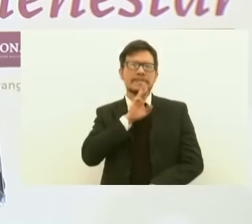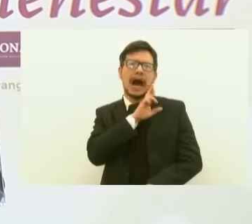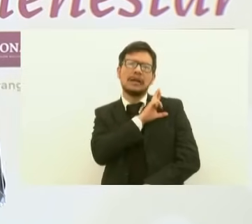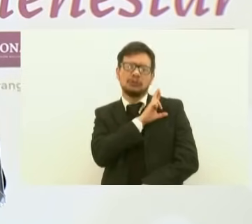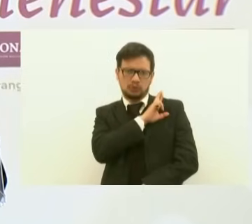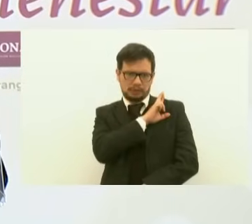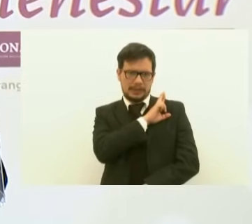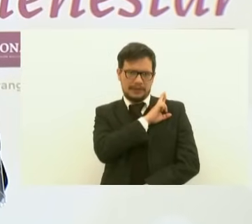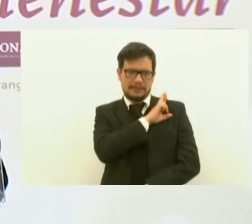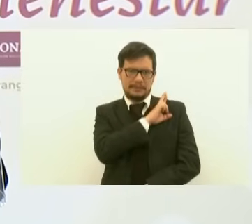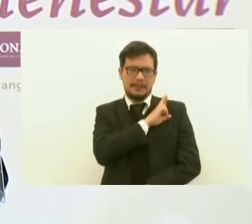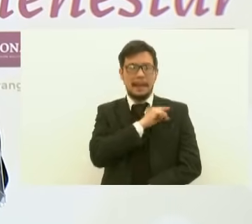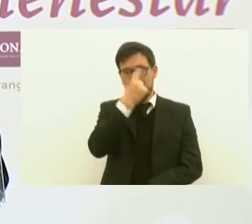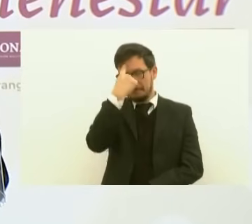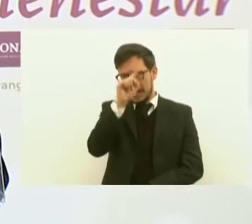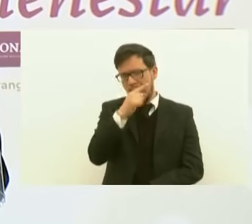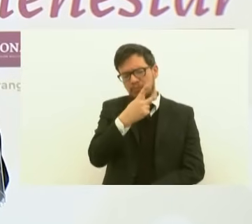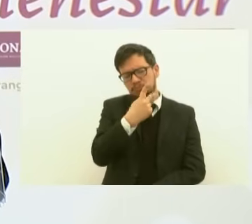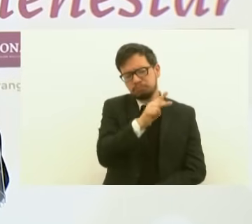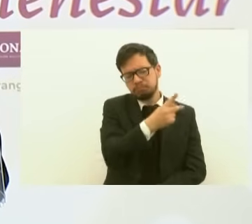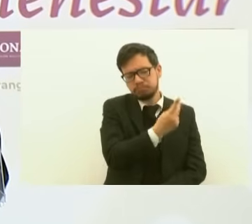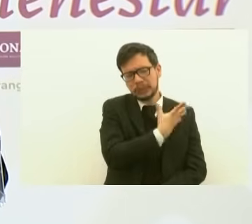sus niños. Aquí son